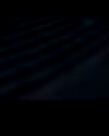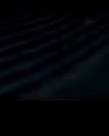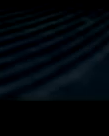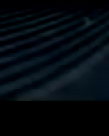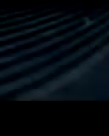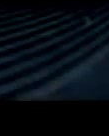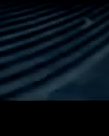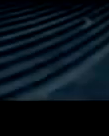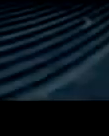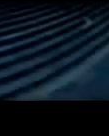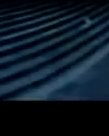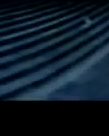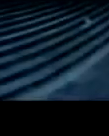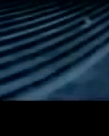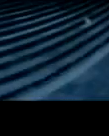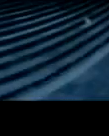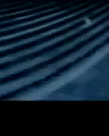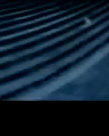no no no